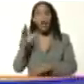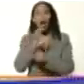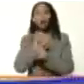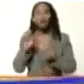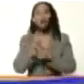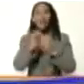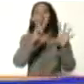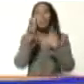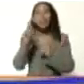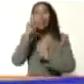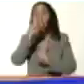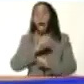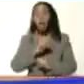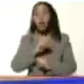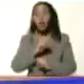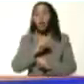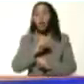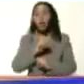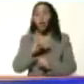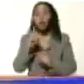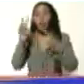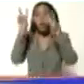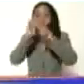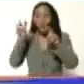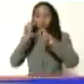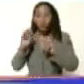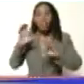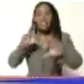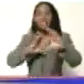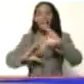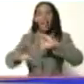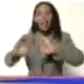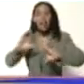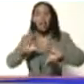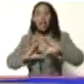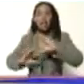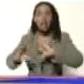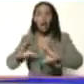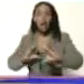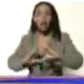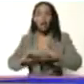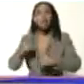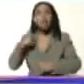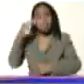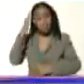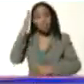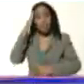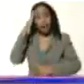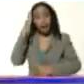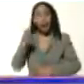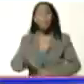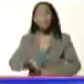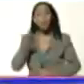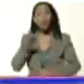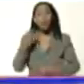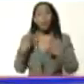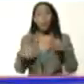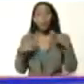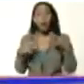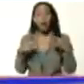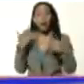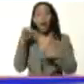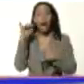de más de 70 años de investigaciones científicas sé el papel clave que jugó